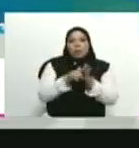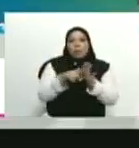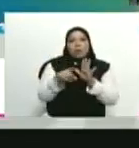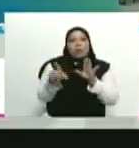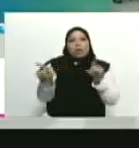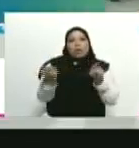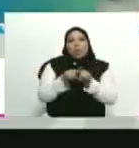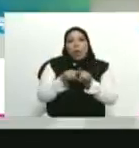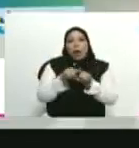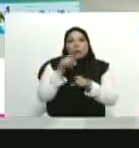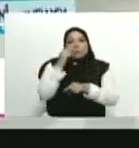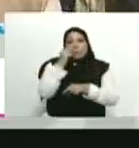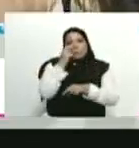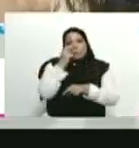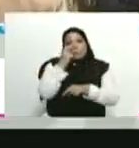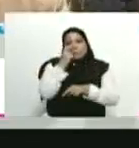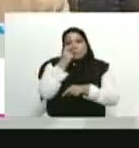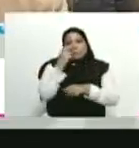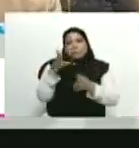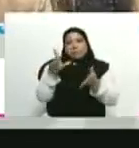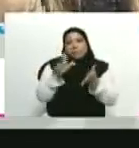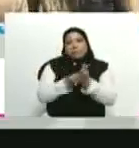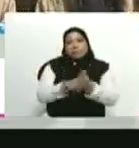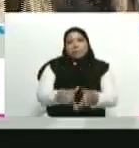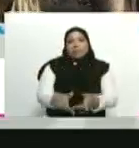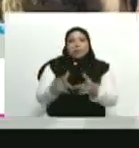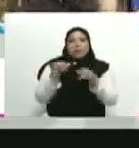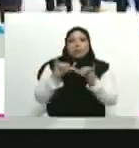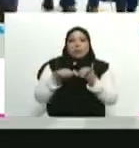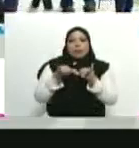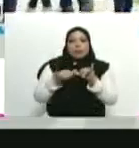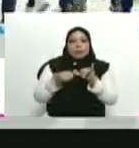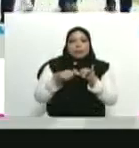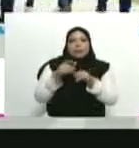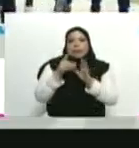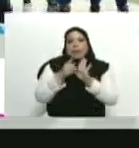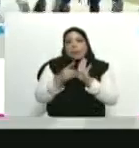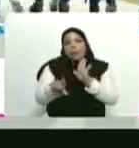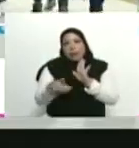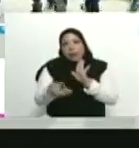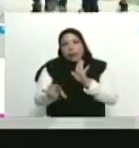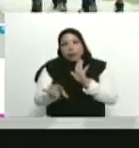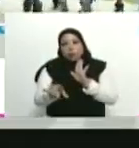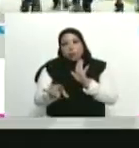el reporte de la carrera. Su asignación es ingeniería. Así es. Derecho,